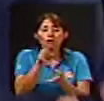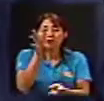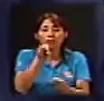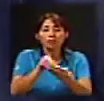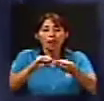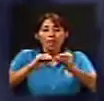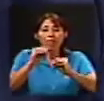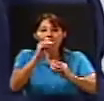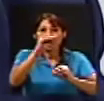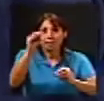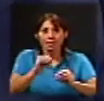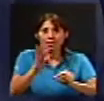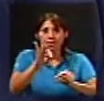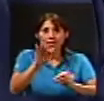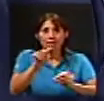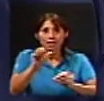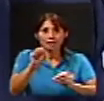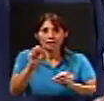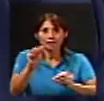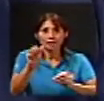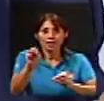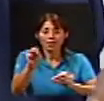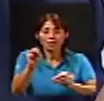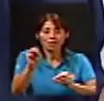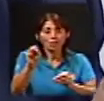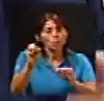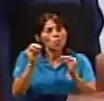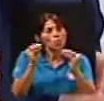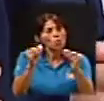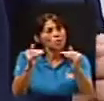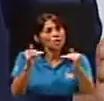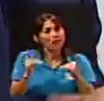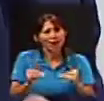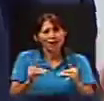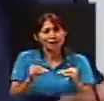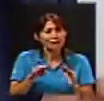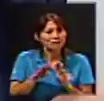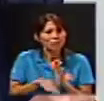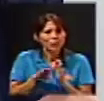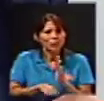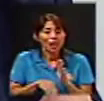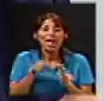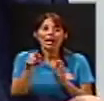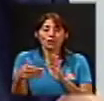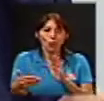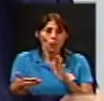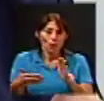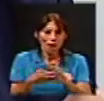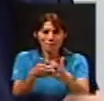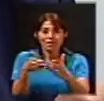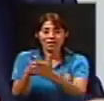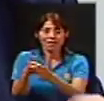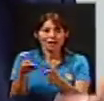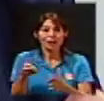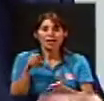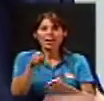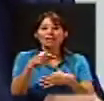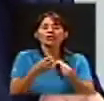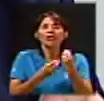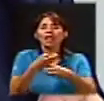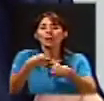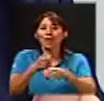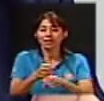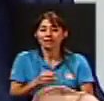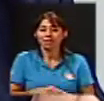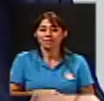parte del resultado que ellos están buscando con su política monetaria. Y eso nos va a afectar. Eso lo que hace es que desalinea un